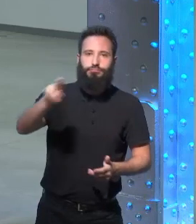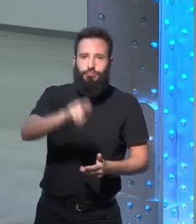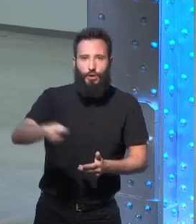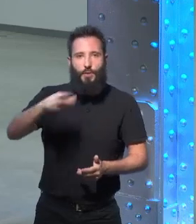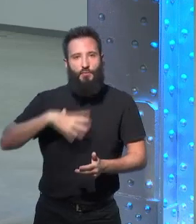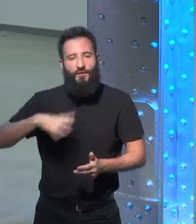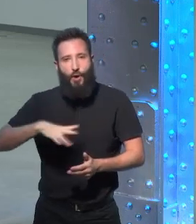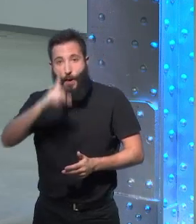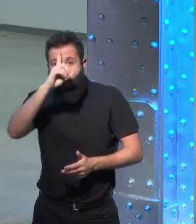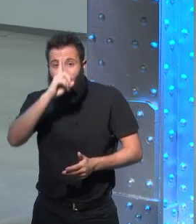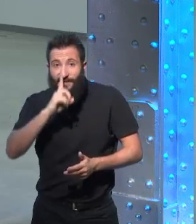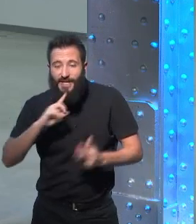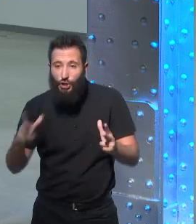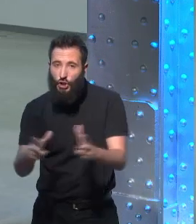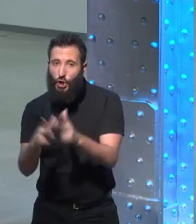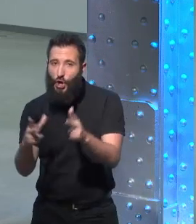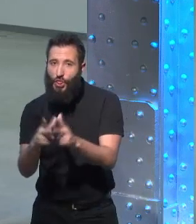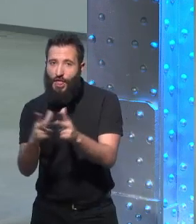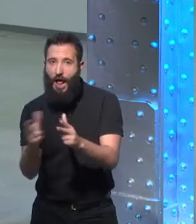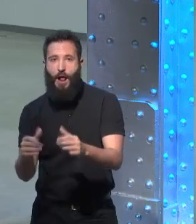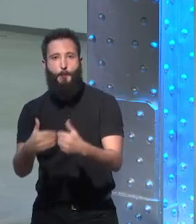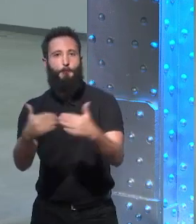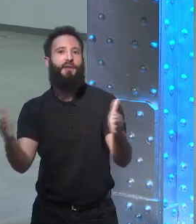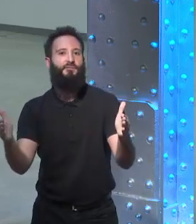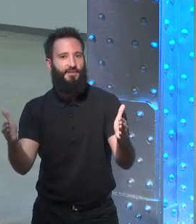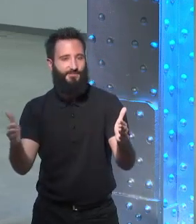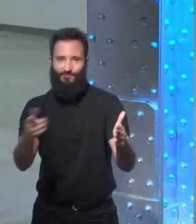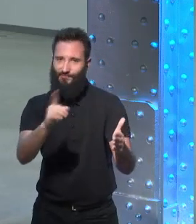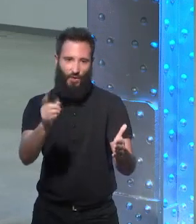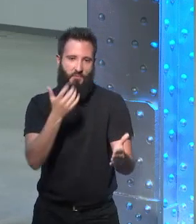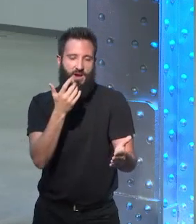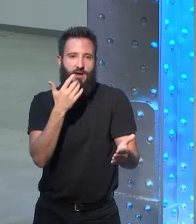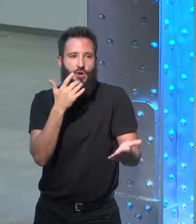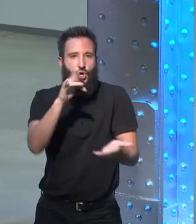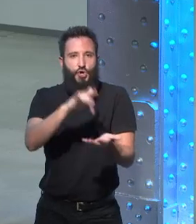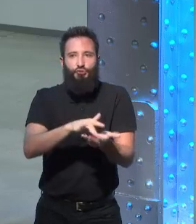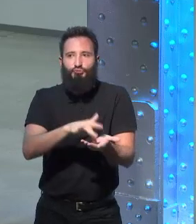sus perfiles sociales conectados, por ejemplo,